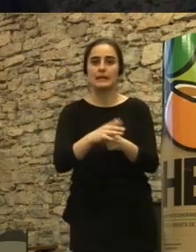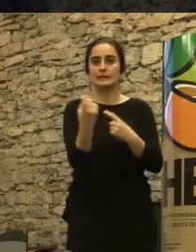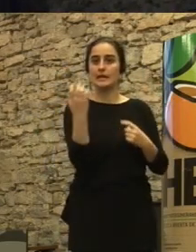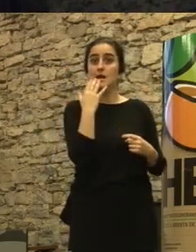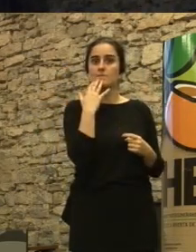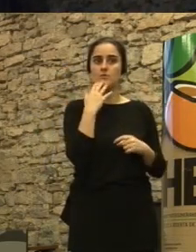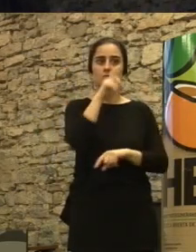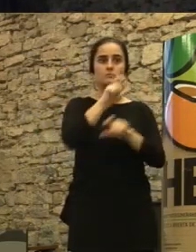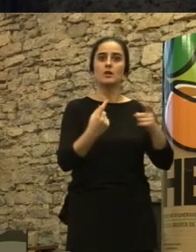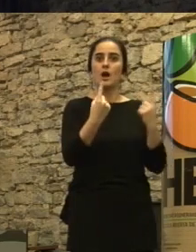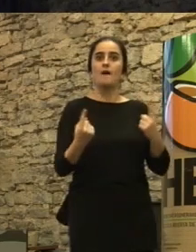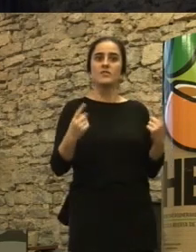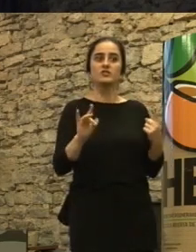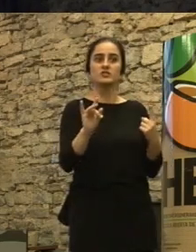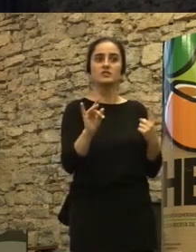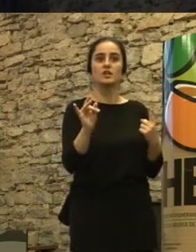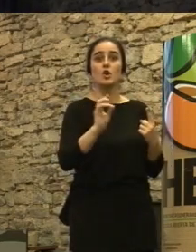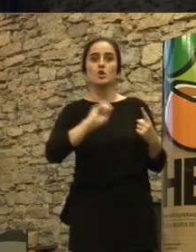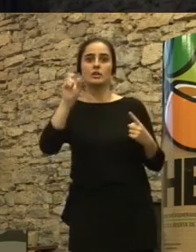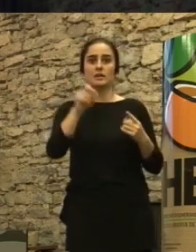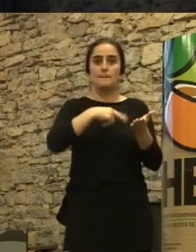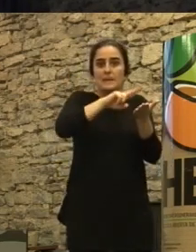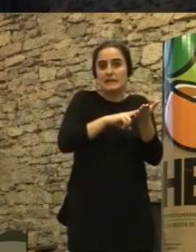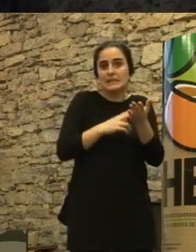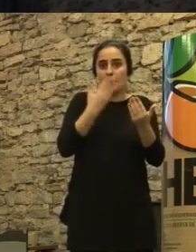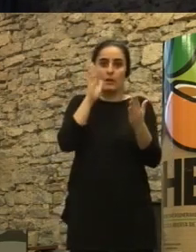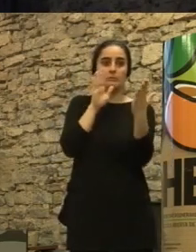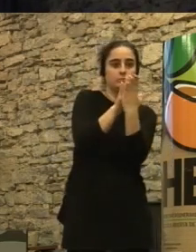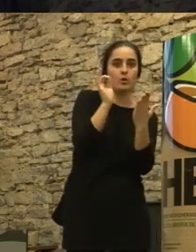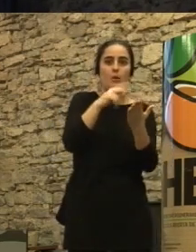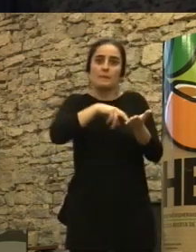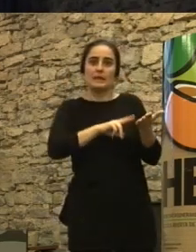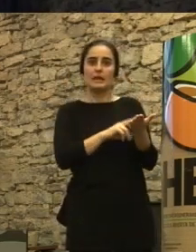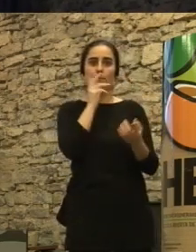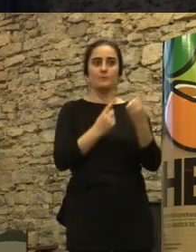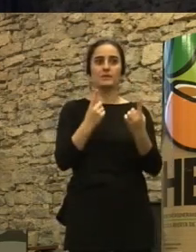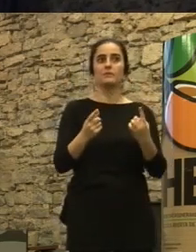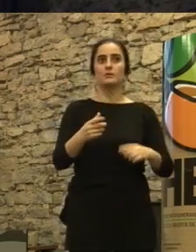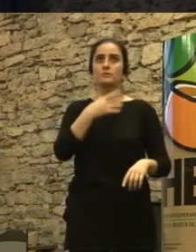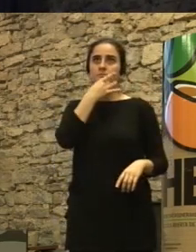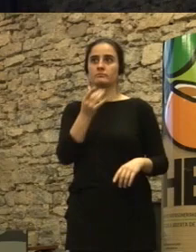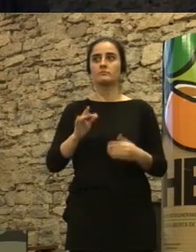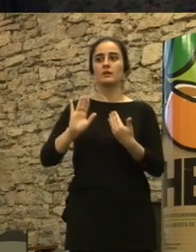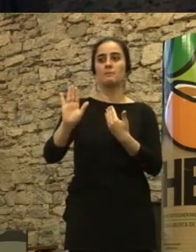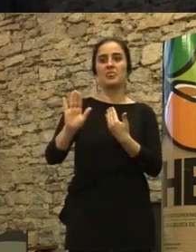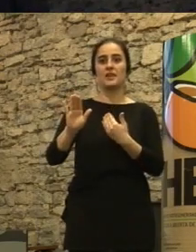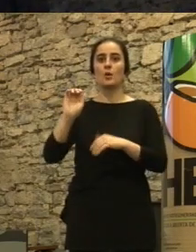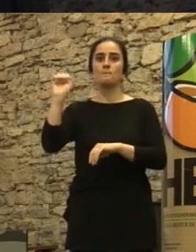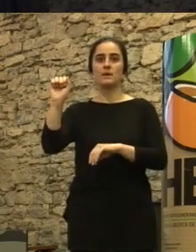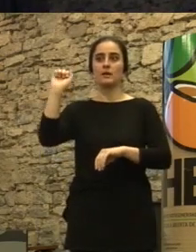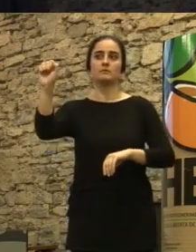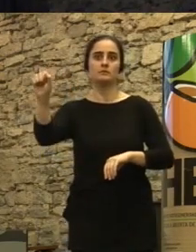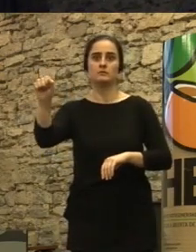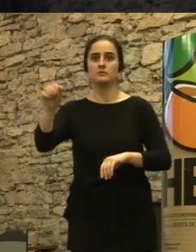en persona y otras muchas veces en pegatinas, porque es que tenemos esa cosa de no llamar a la puerta del de al lado y entonces la